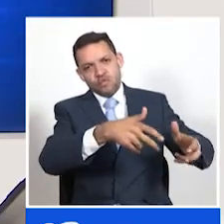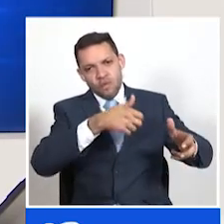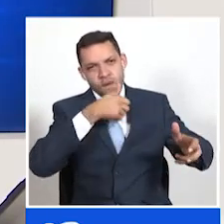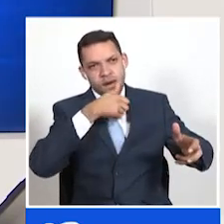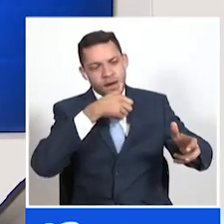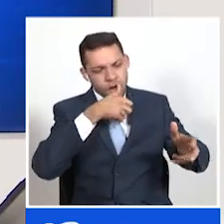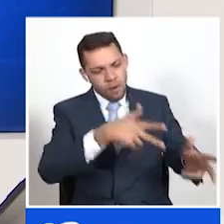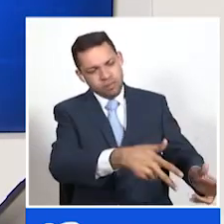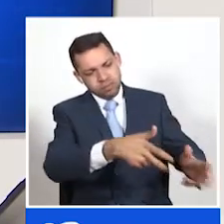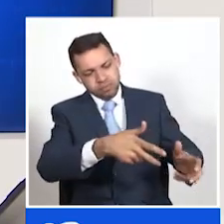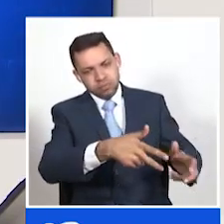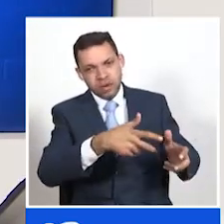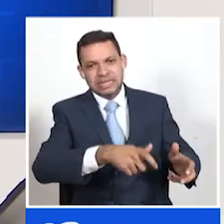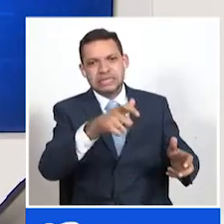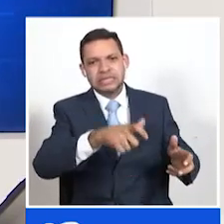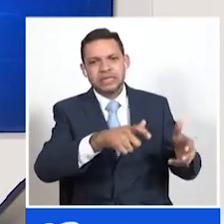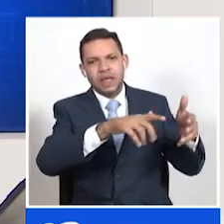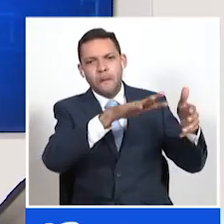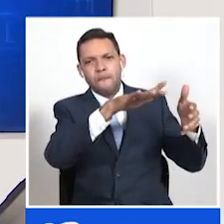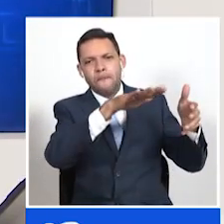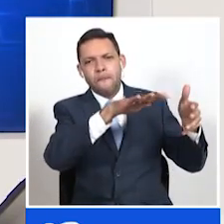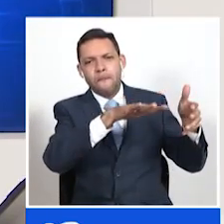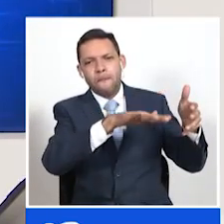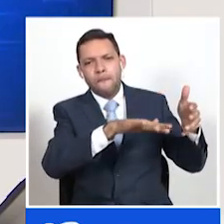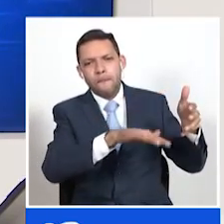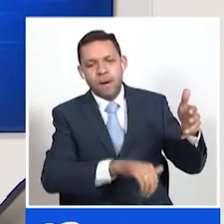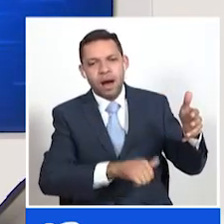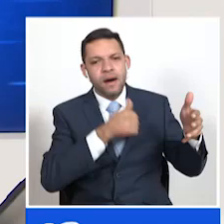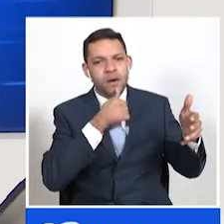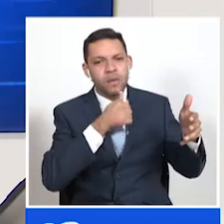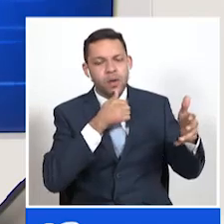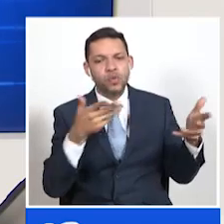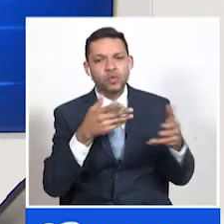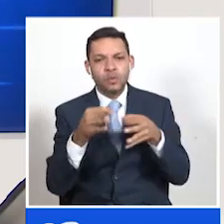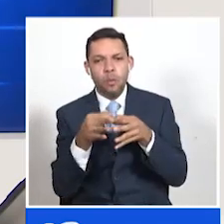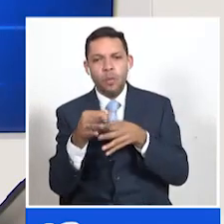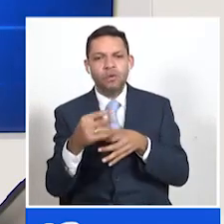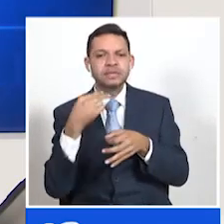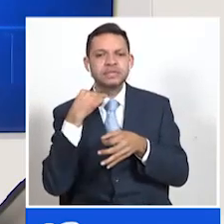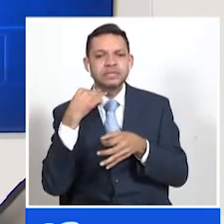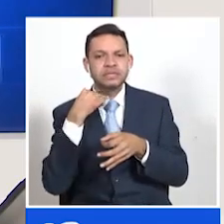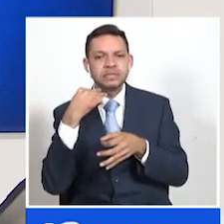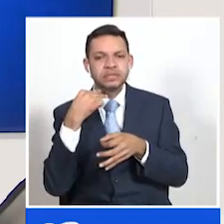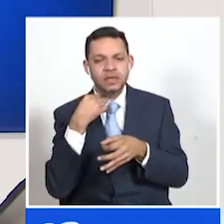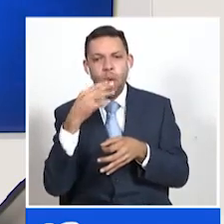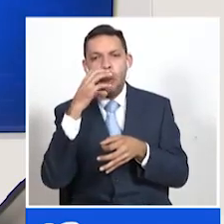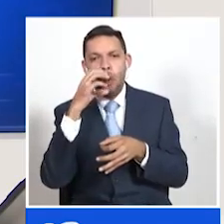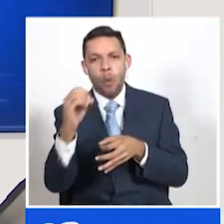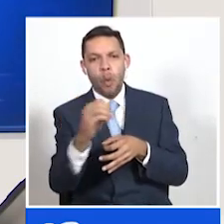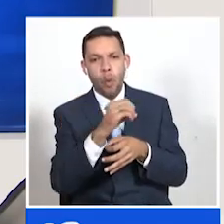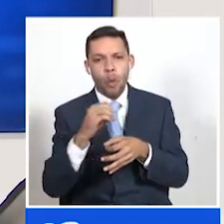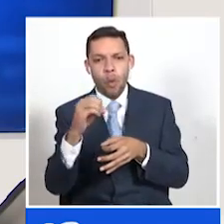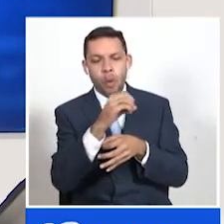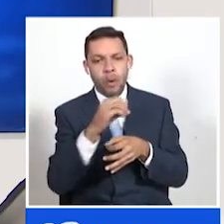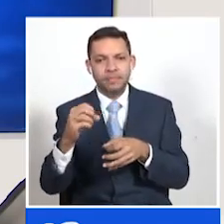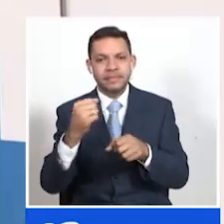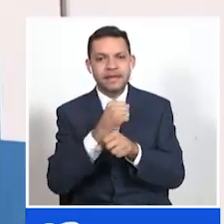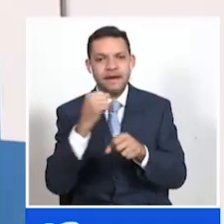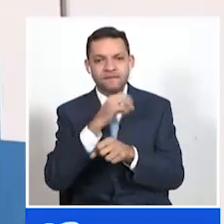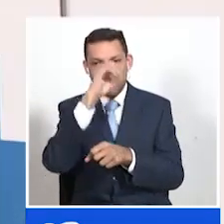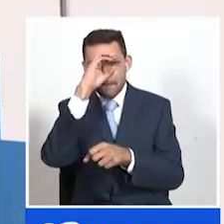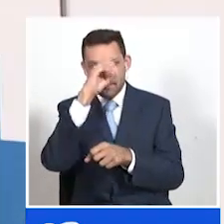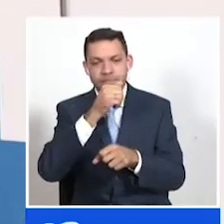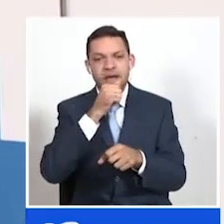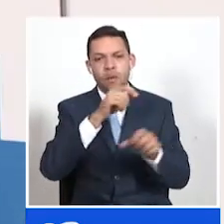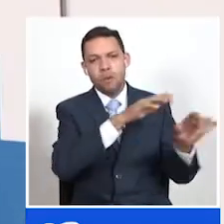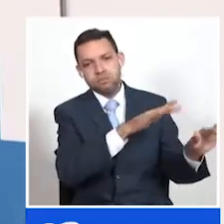socorro siguen trabajando en la vereda El Bosque, municipio de Neira, Caldas, para tratar de dar con los mineros desaparecidos. A propósito, la espera de los